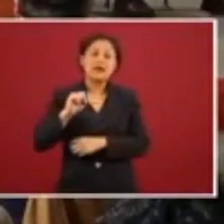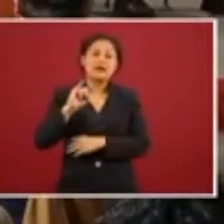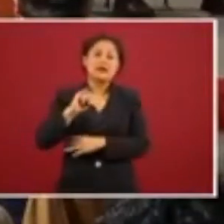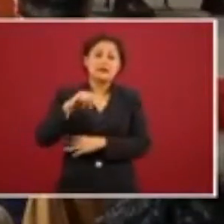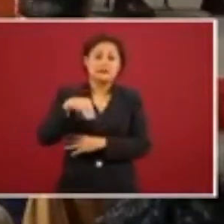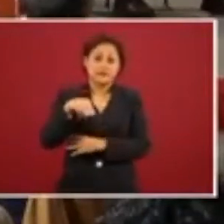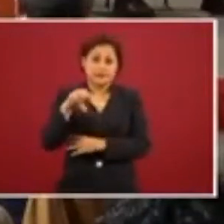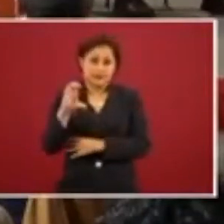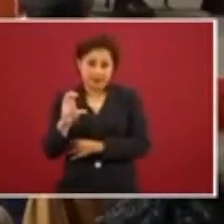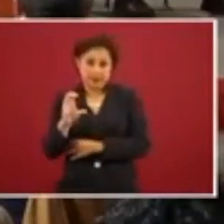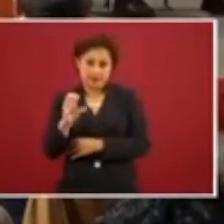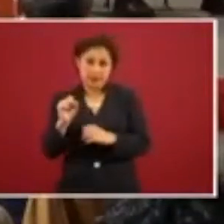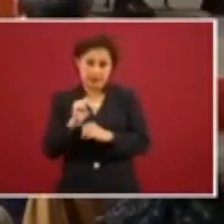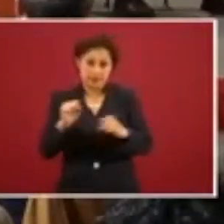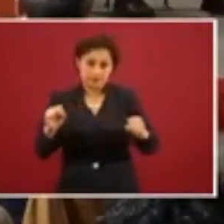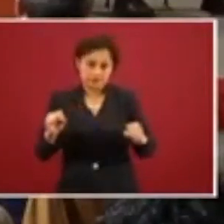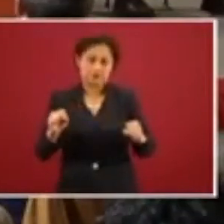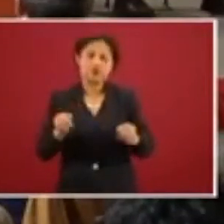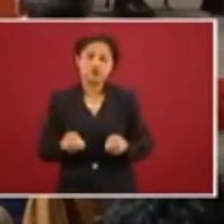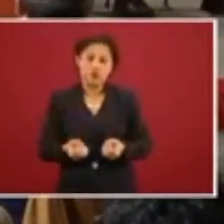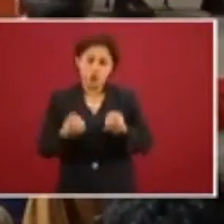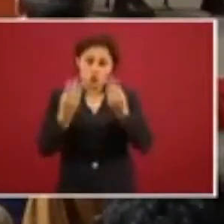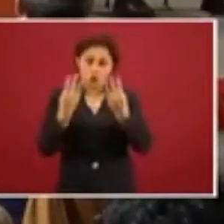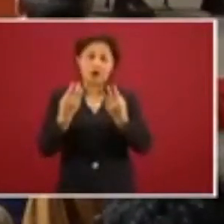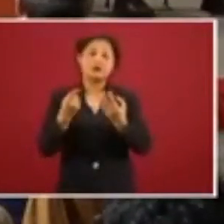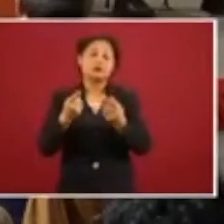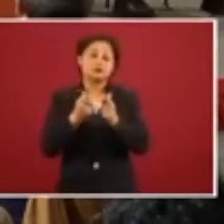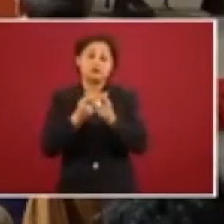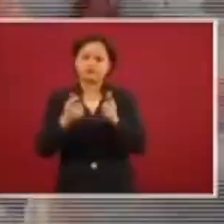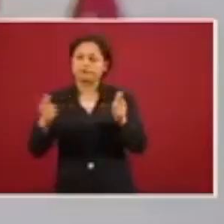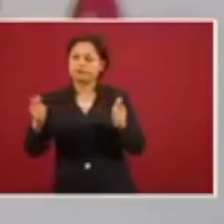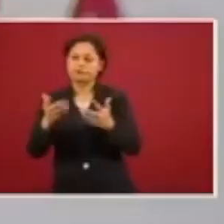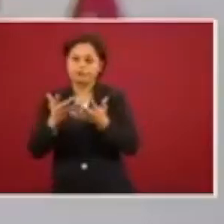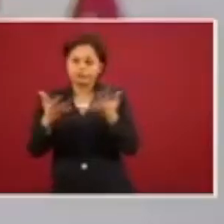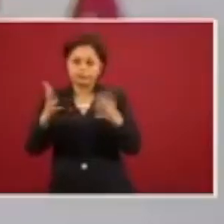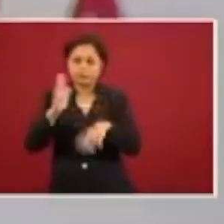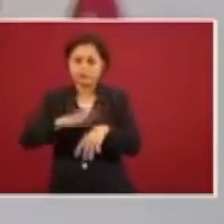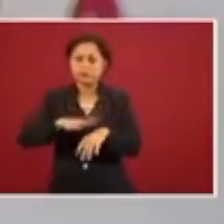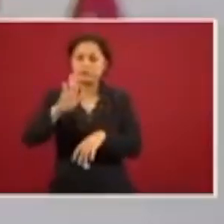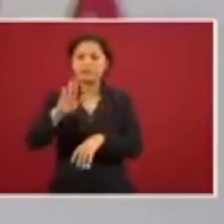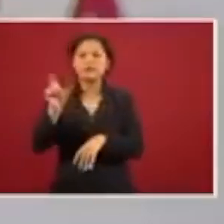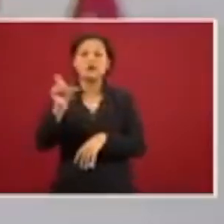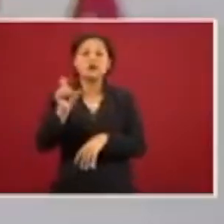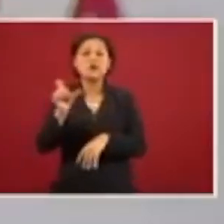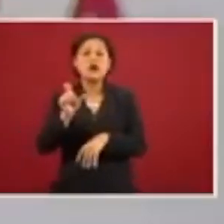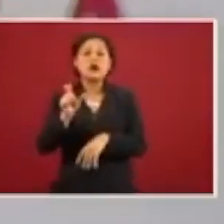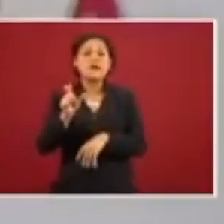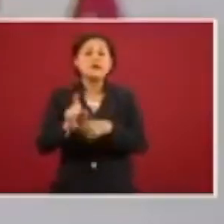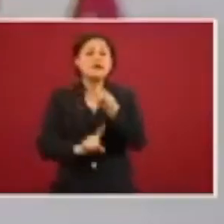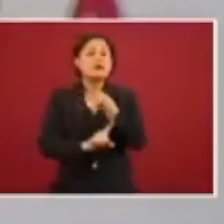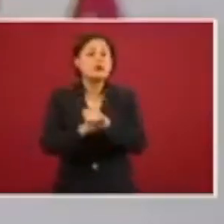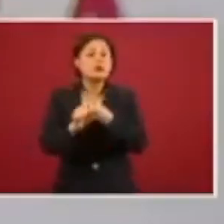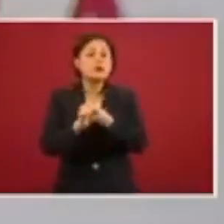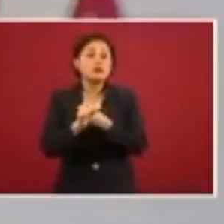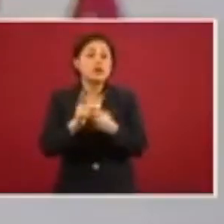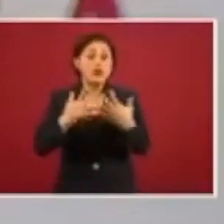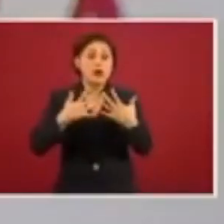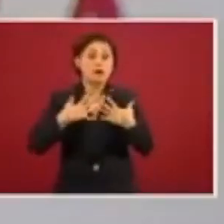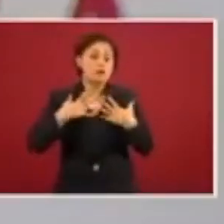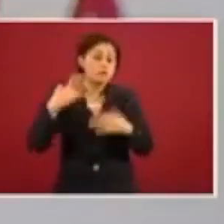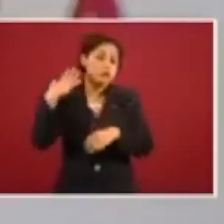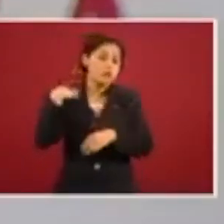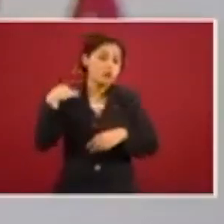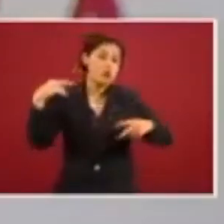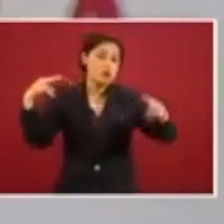corporal grande, en el momento en que tiene una infección respiratoria o una afección del aparato respiratorio,